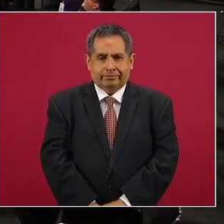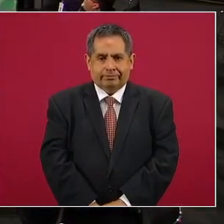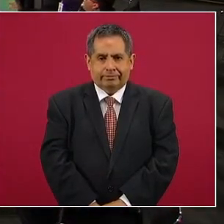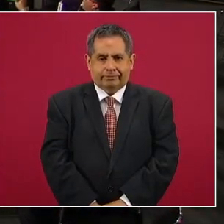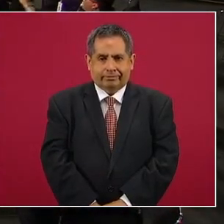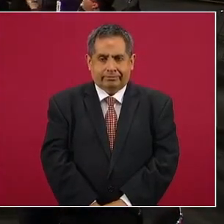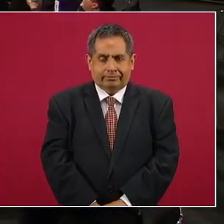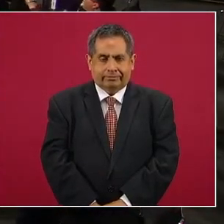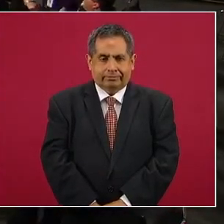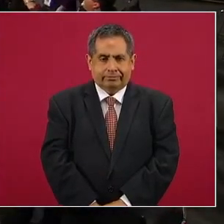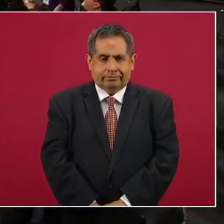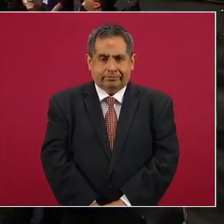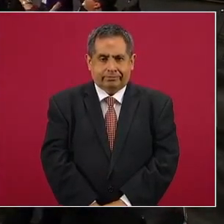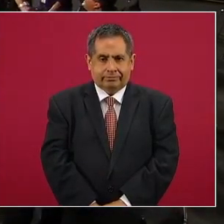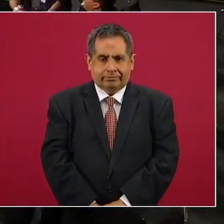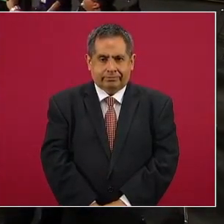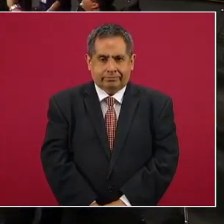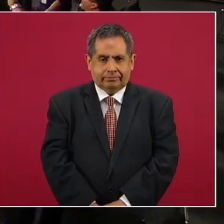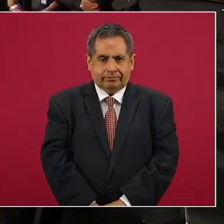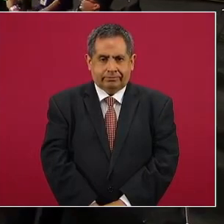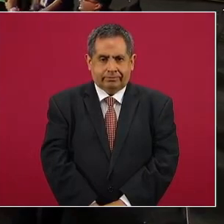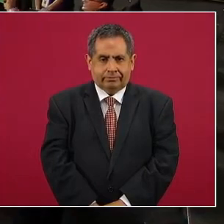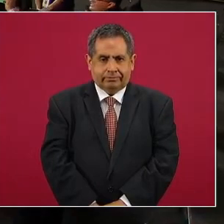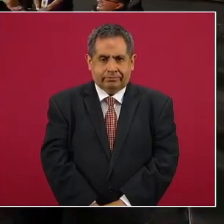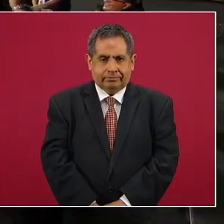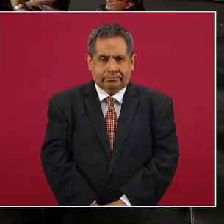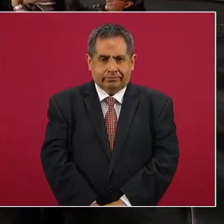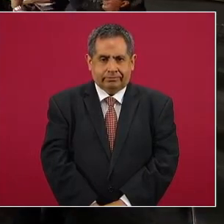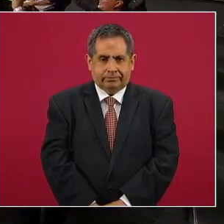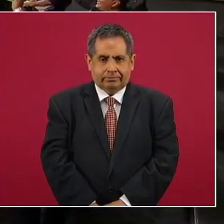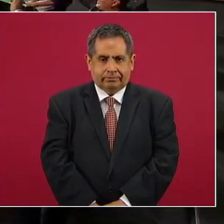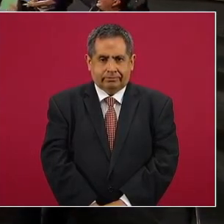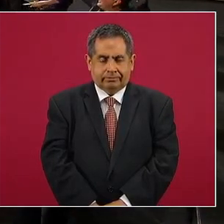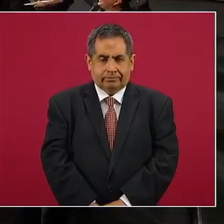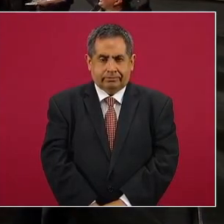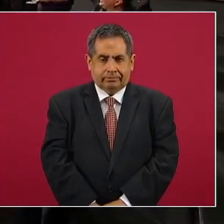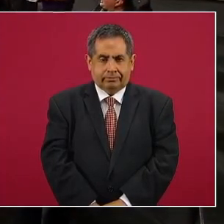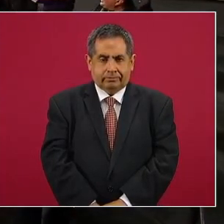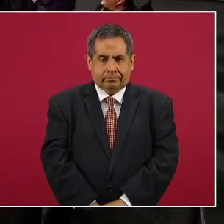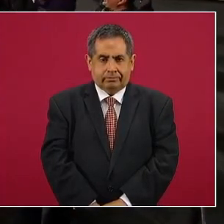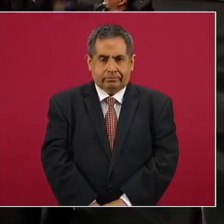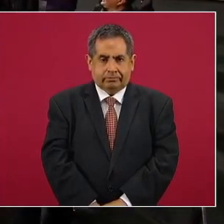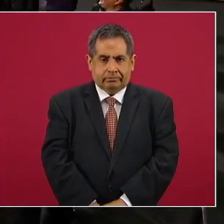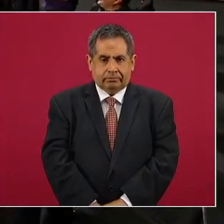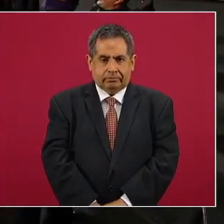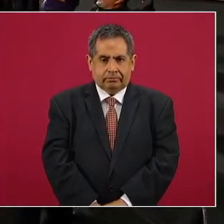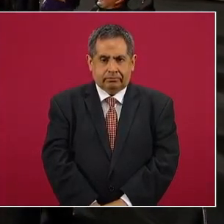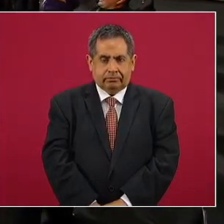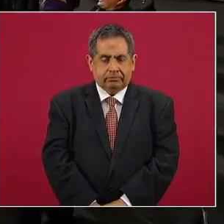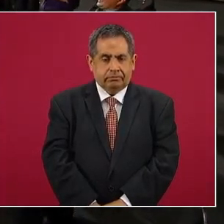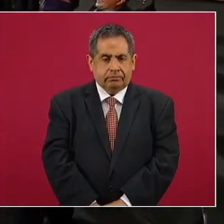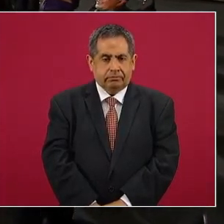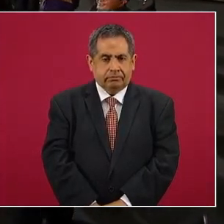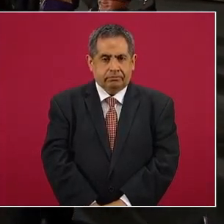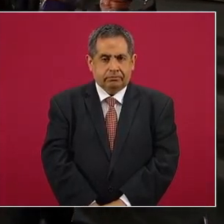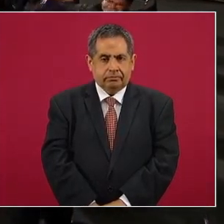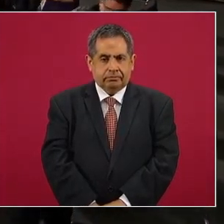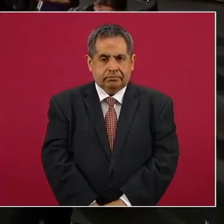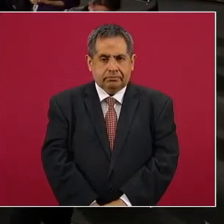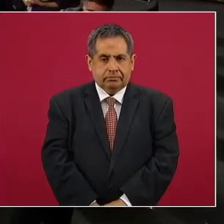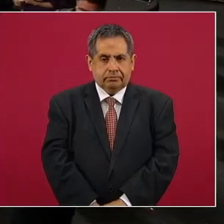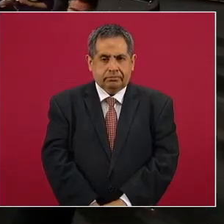allá atrás. Tú, Jesús. Bueno, mañana no hay exposición, pura preguntas y respuestas.